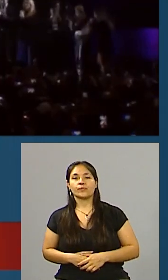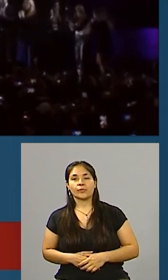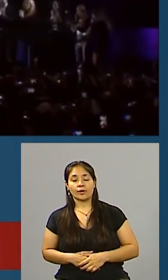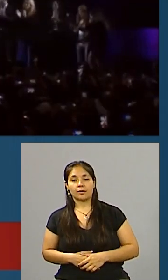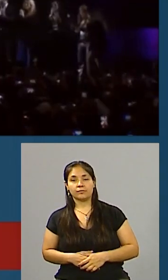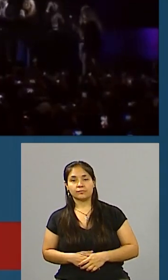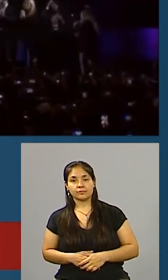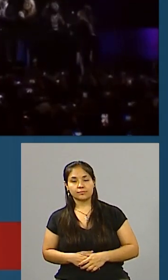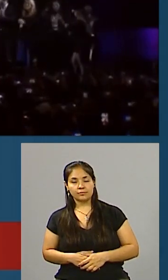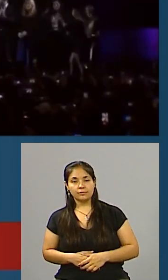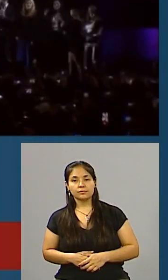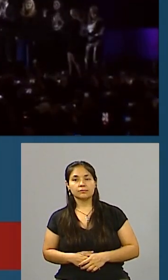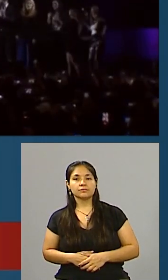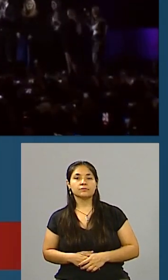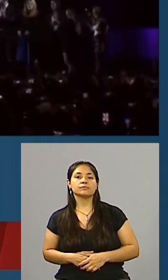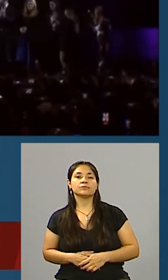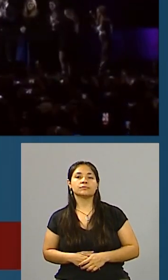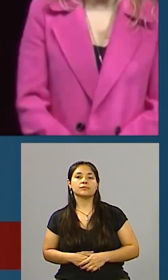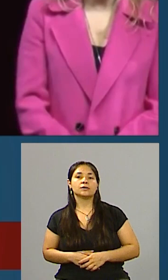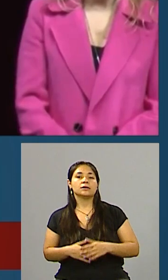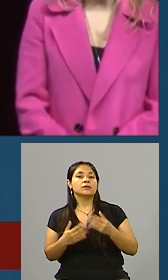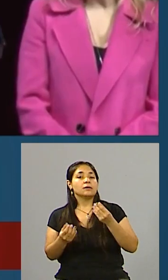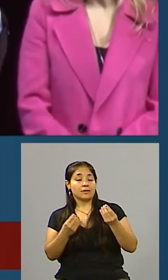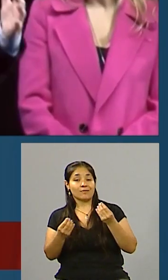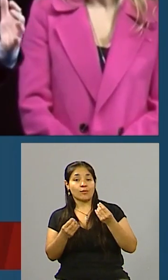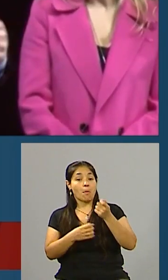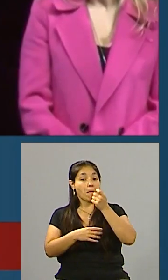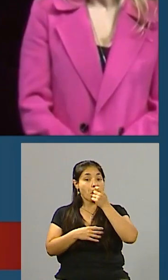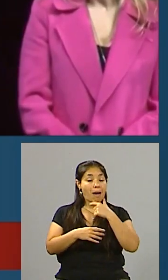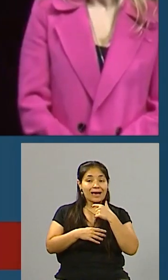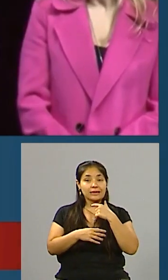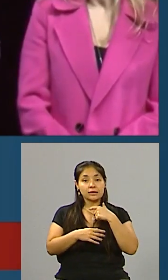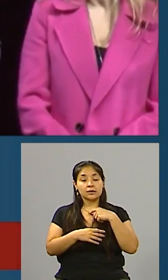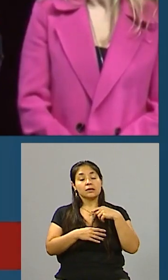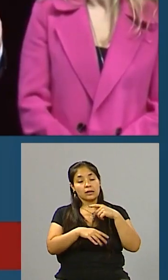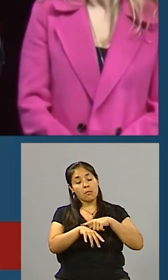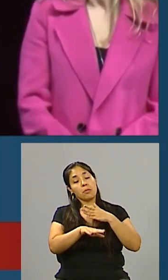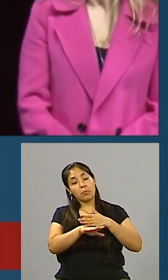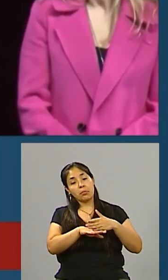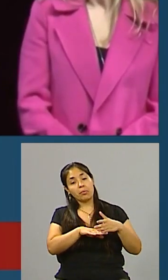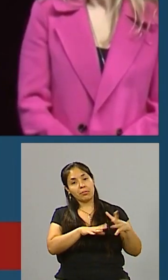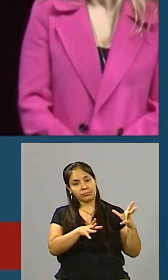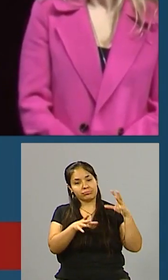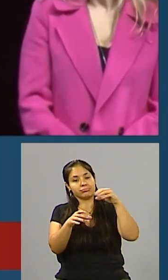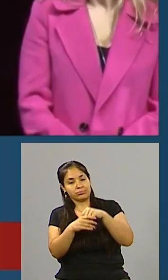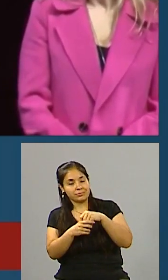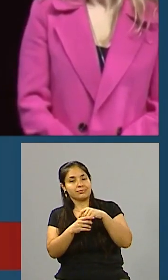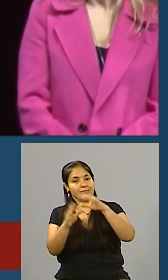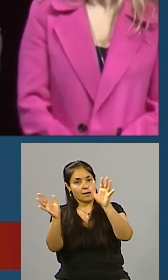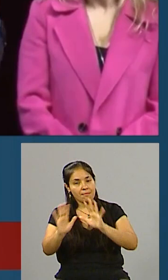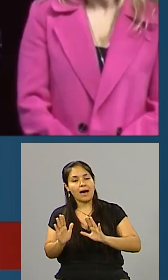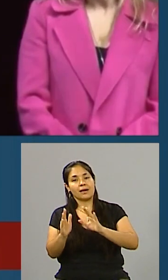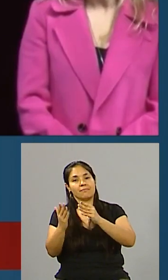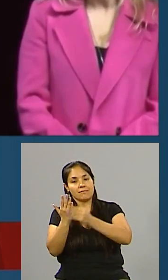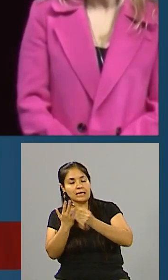a partir de cómo se empezó a ver la injerencia de Mauricio Macri en, sin duda, el armado de lo que es el gabinete